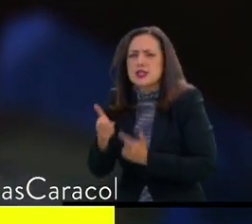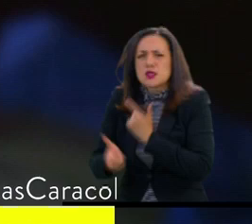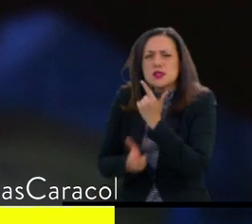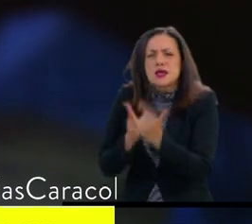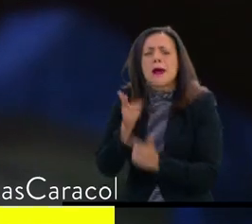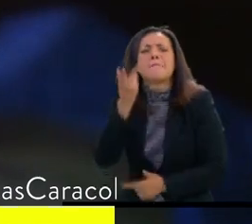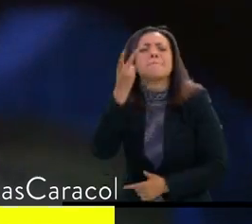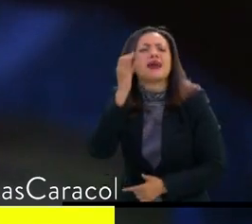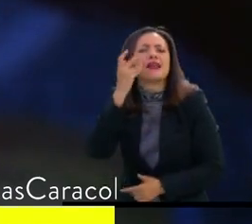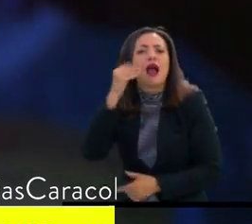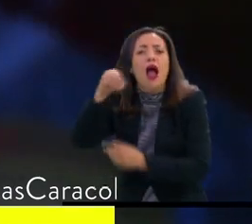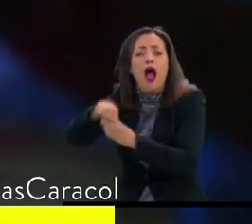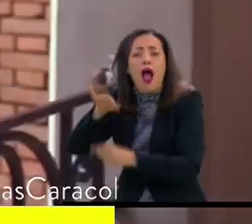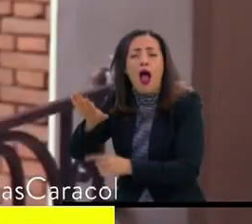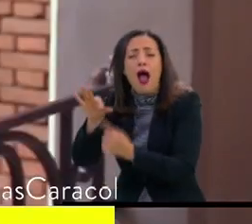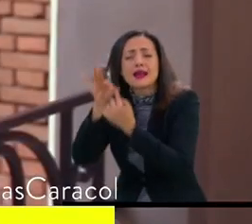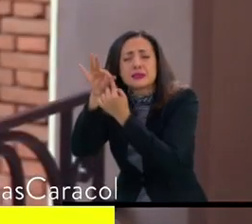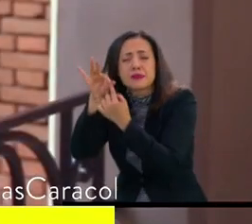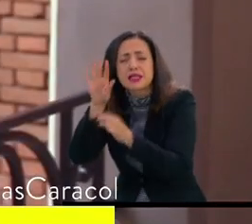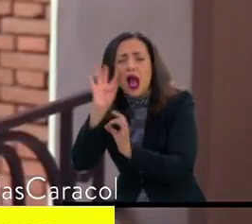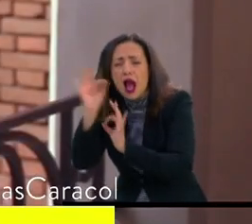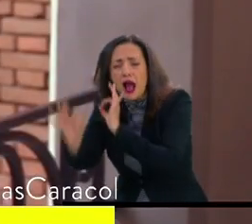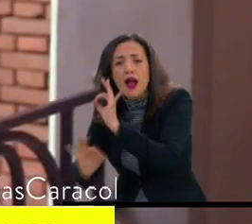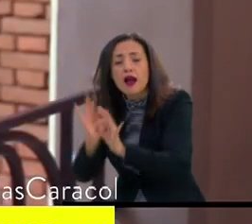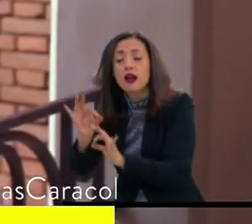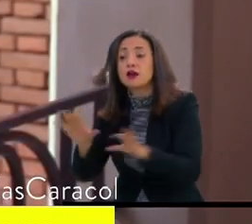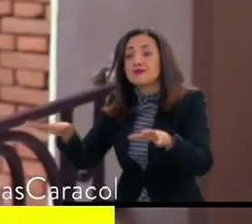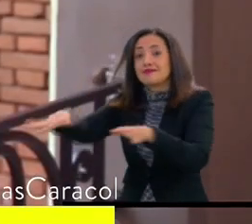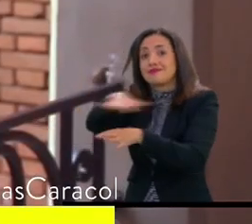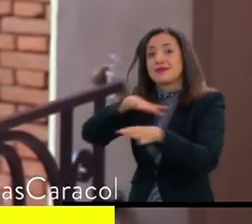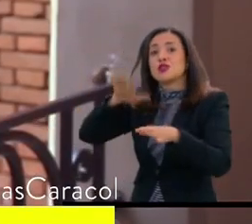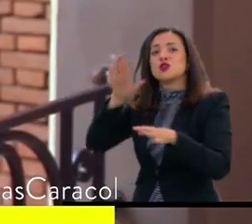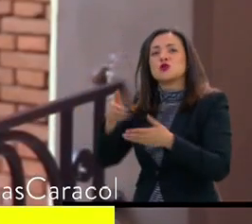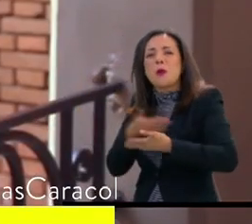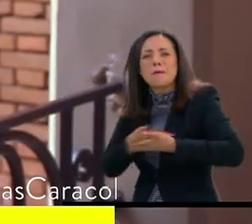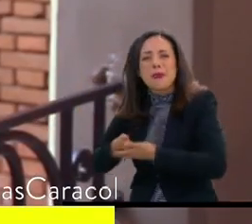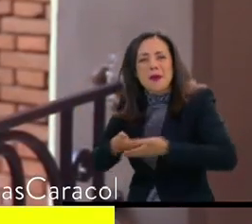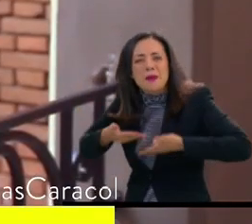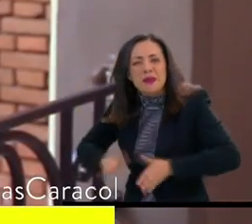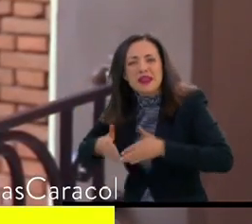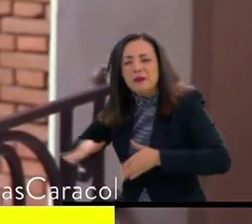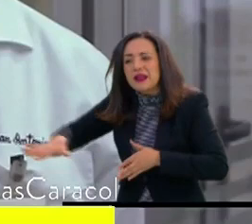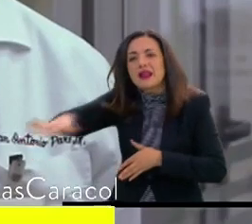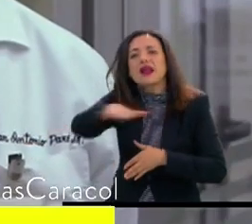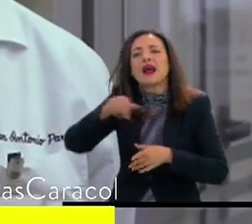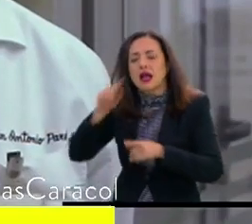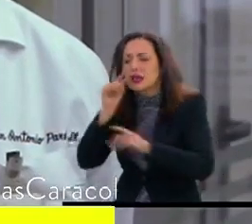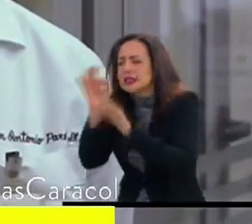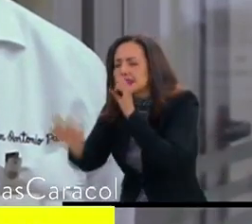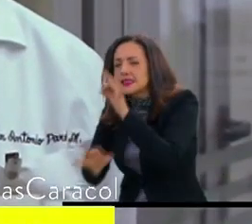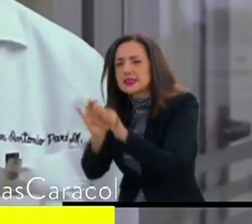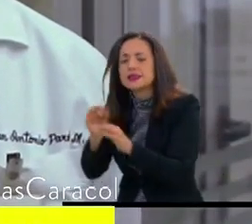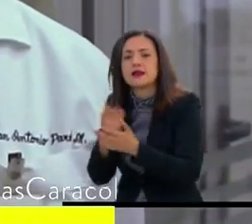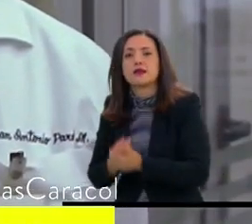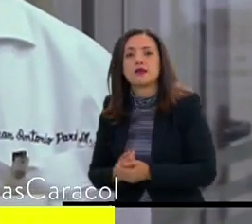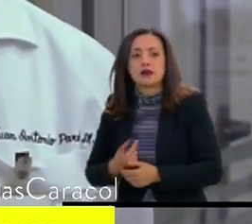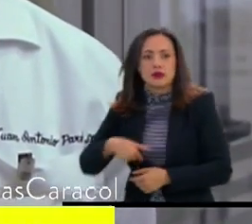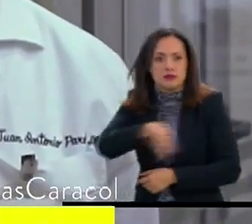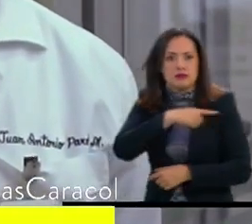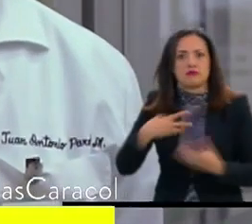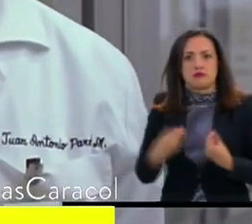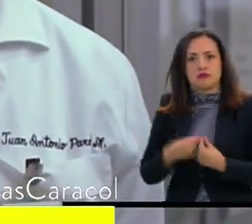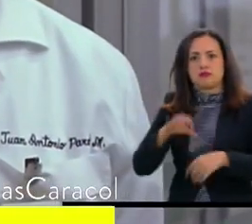una unidad de cuidados intensivos todo es comunidad neonatal nos unimos para la atención integral de nuestro bebé representando esto para